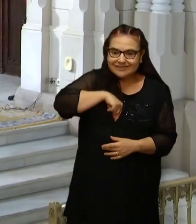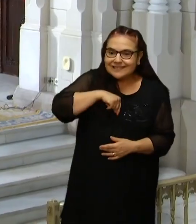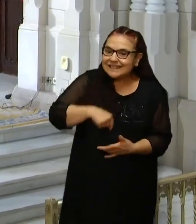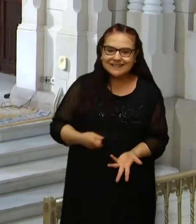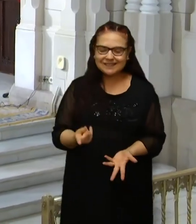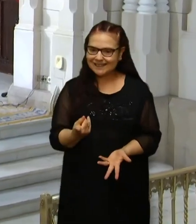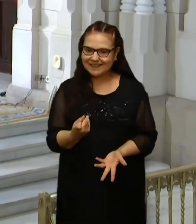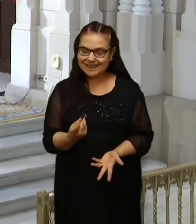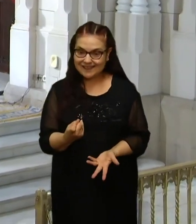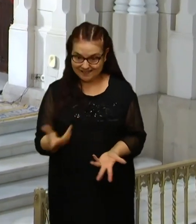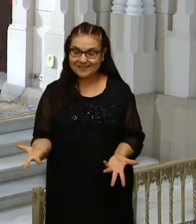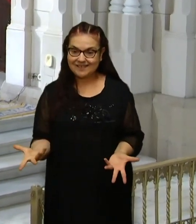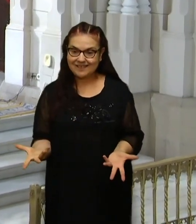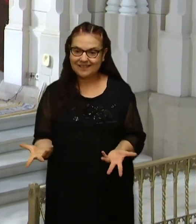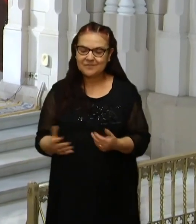necesidad de